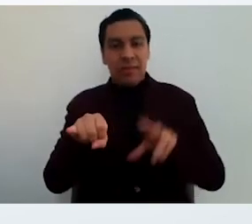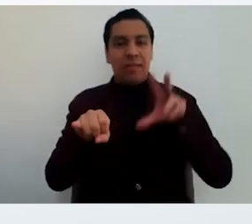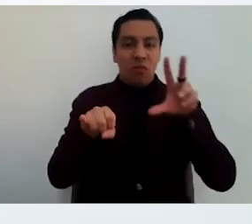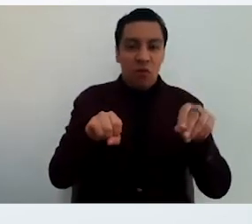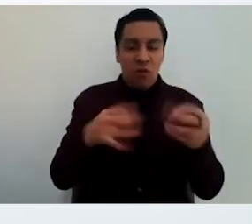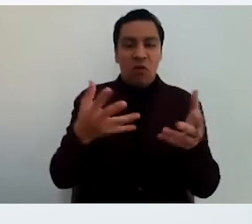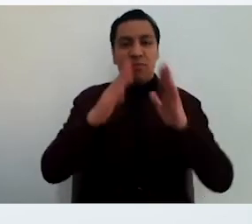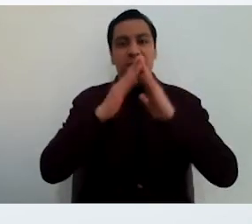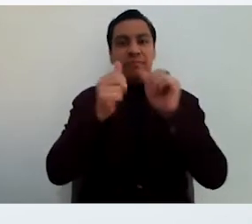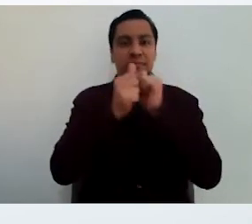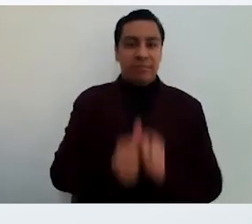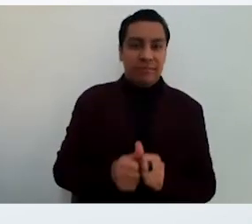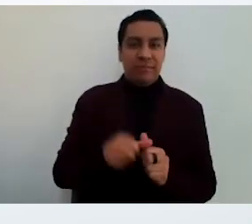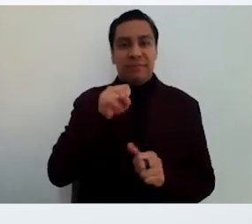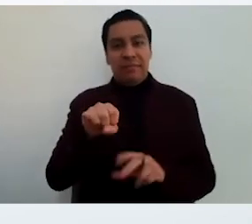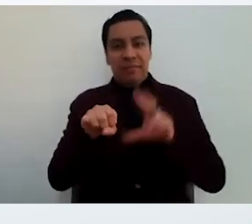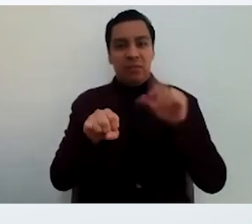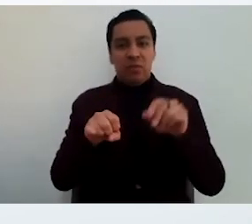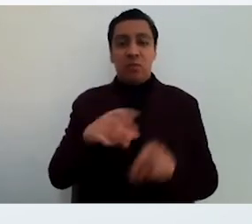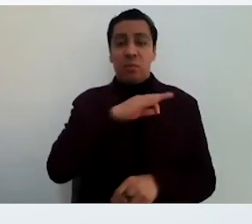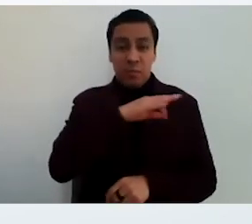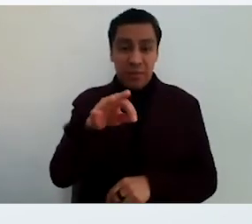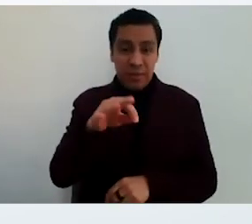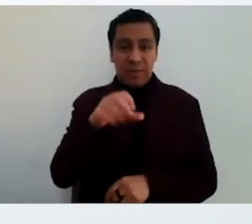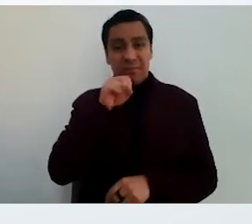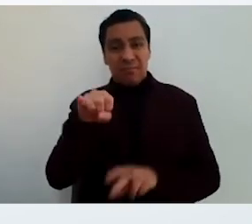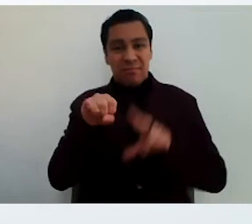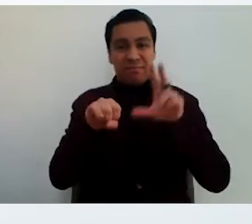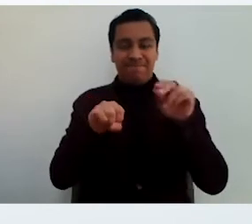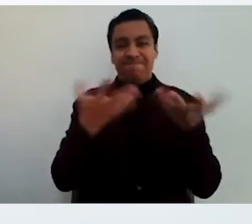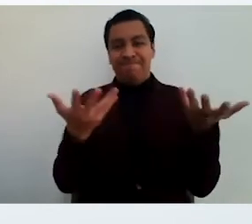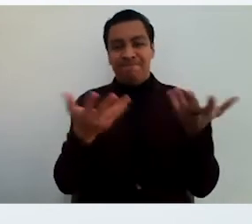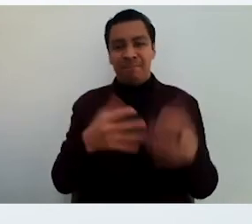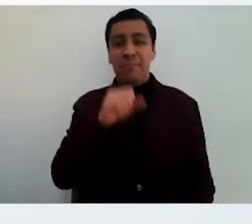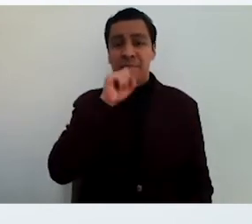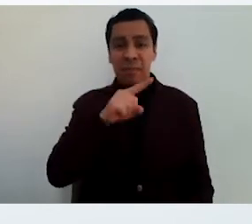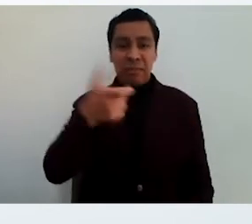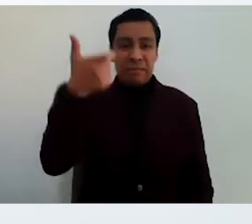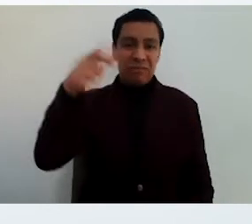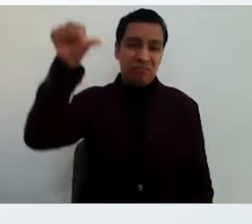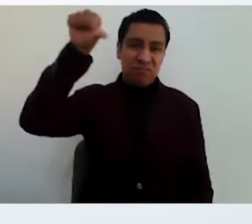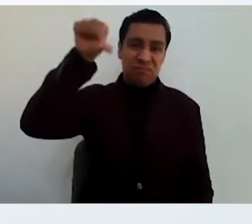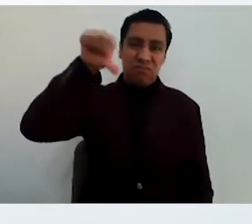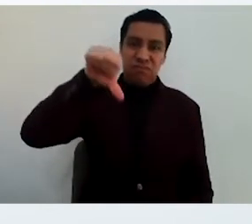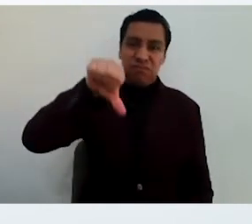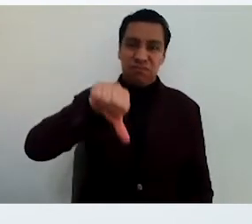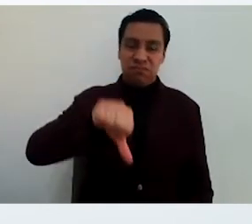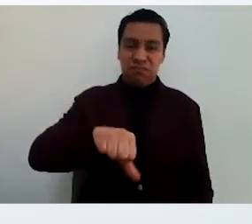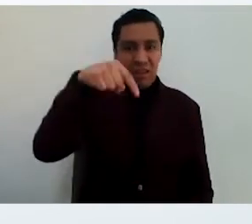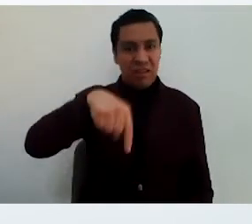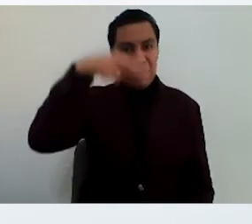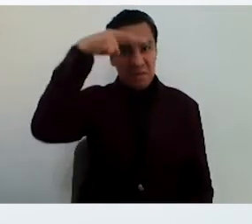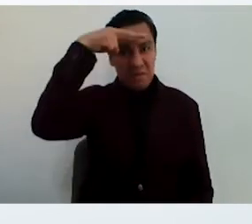punto de la disyuntiva entre una economía a la baja, una economía